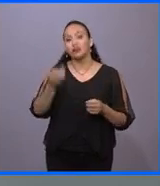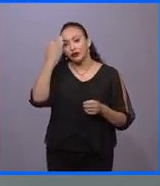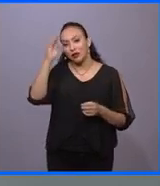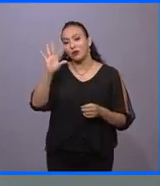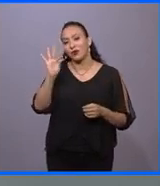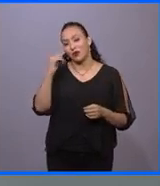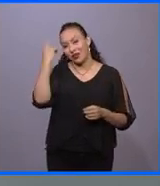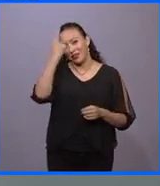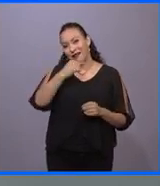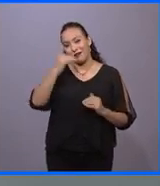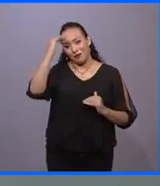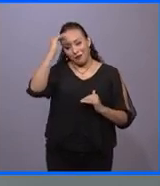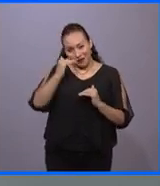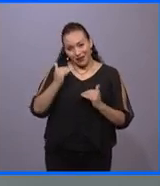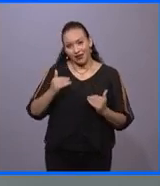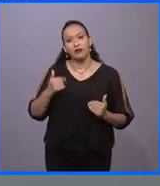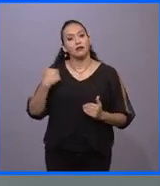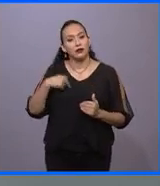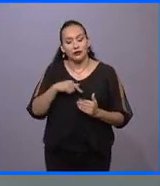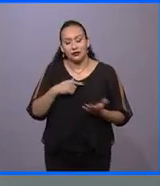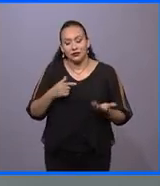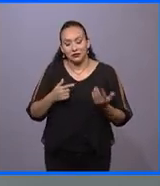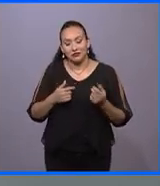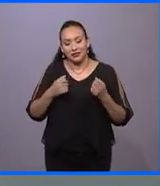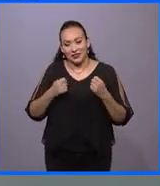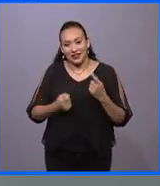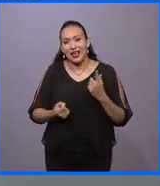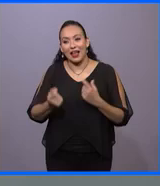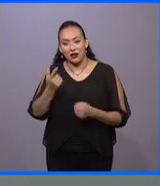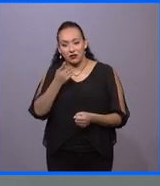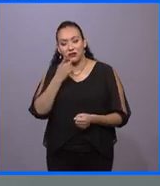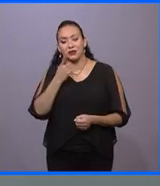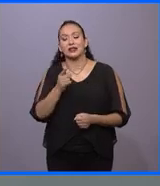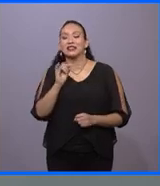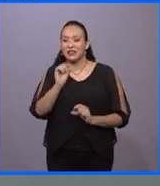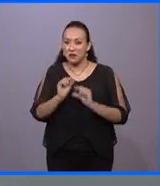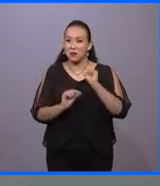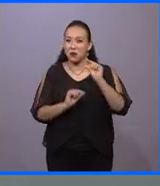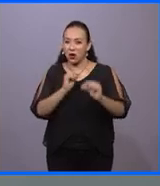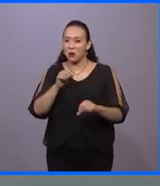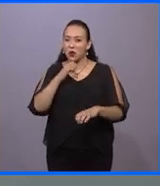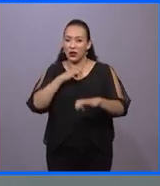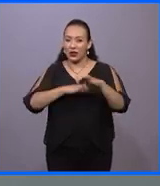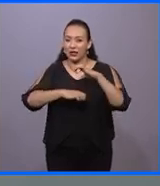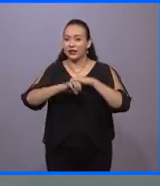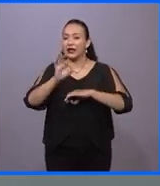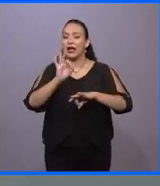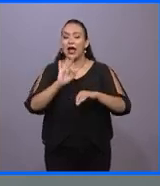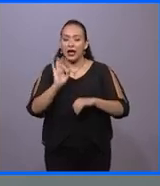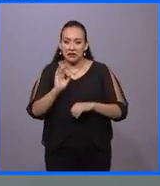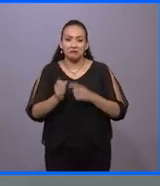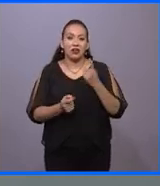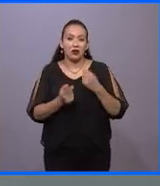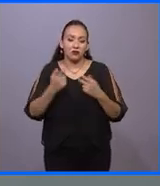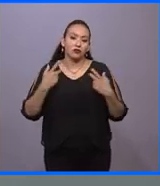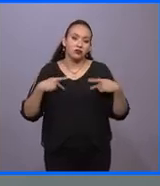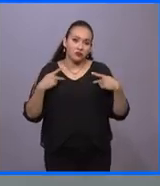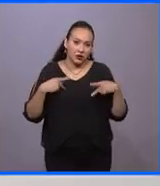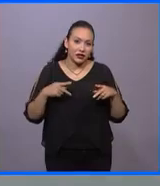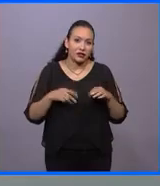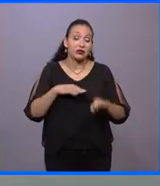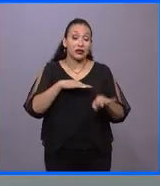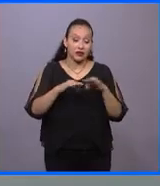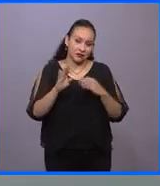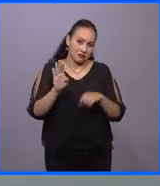horas, que también estamos seguros que, si bien va a estar de manera paulatina, pues va a generar también un beneficio a la clase